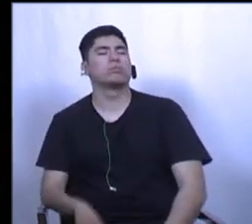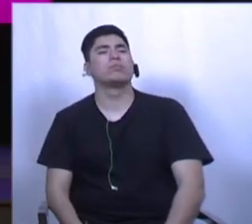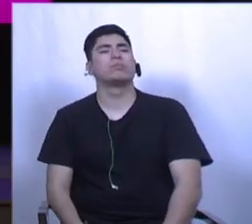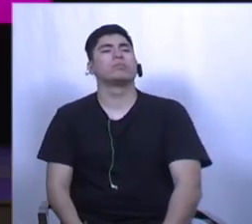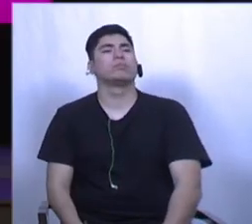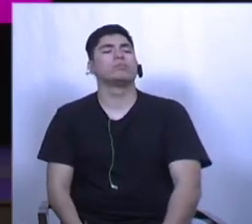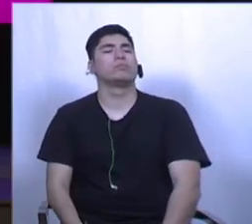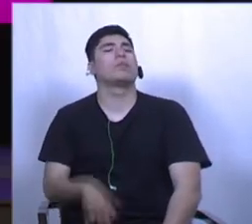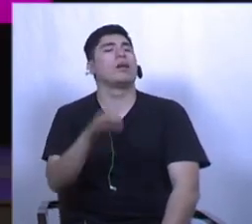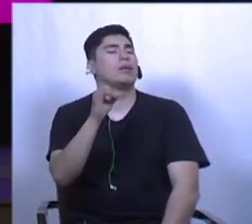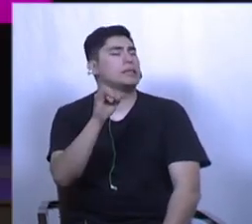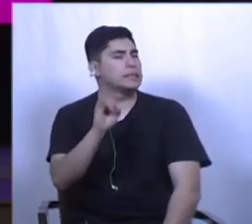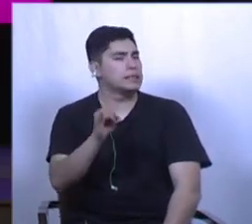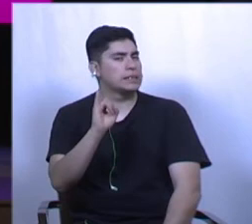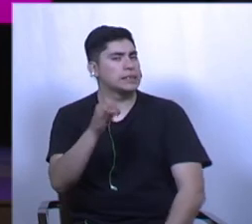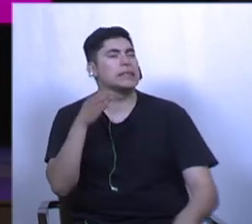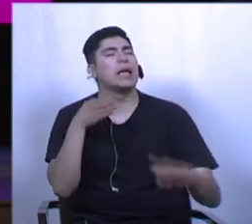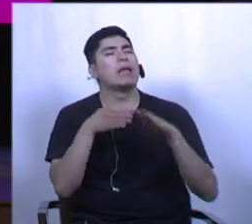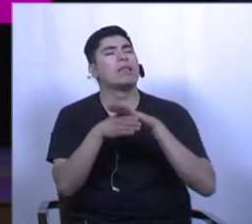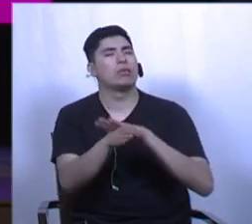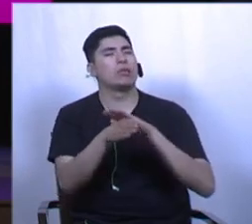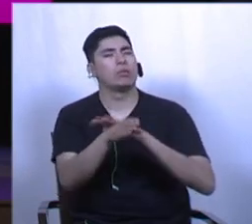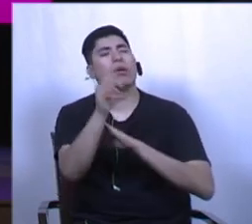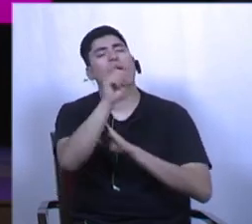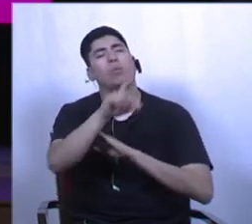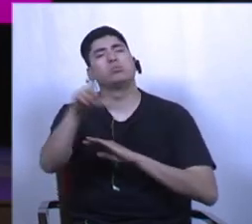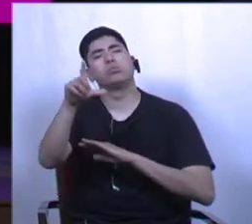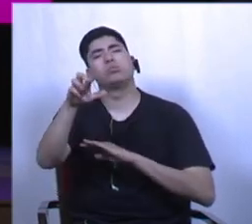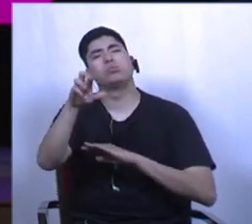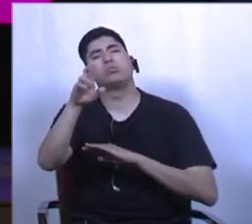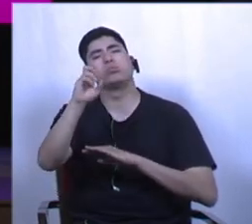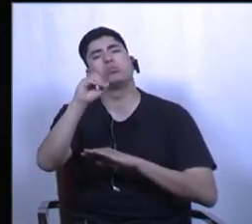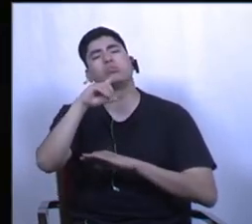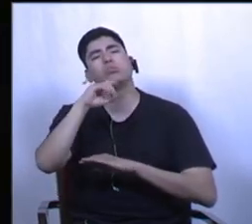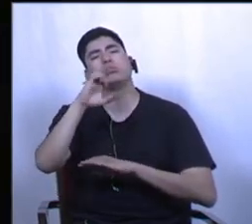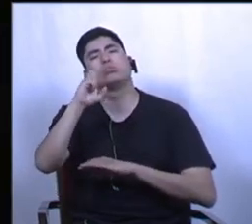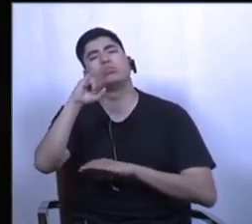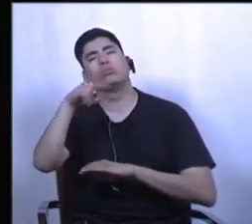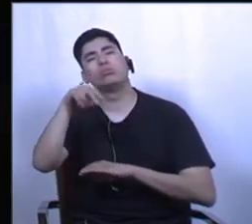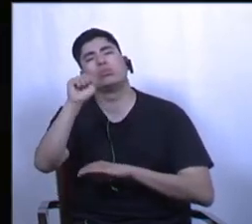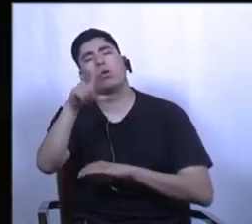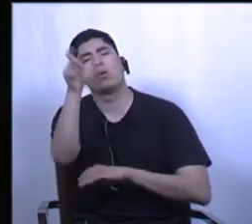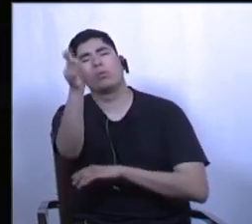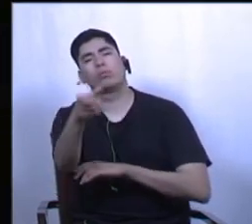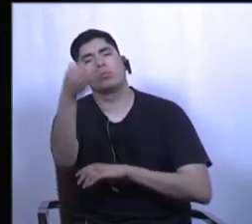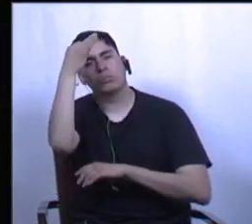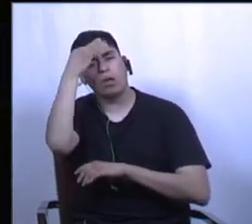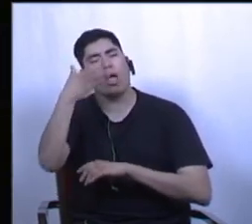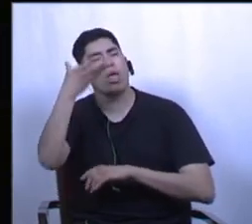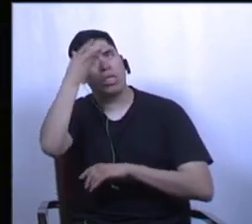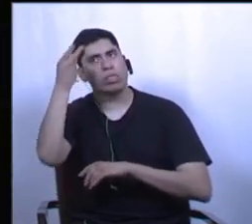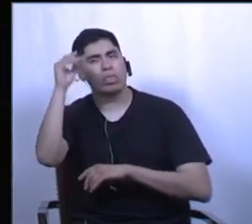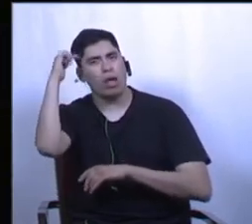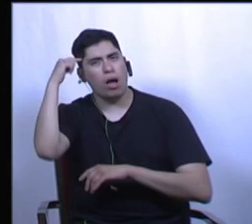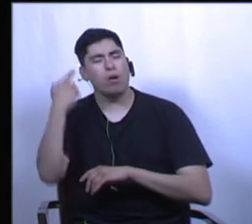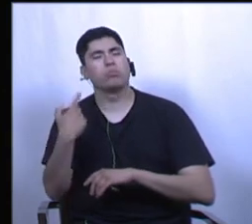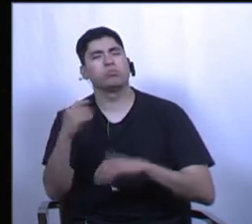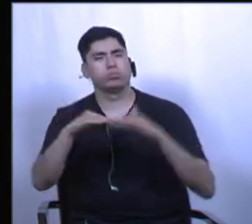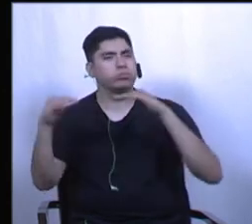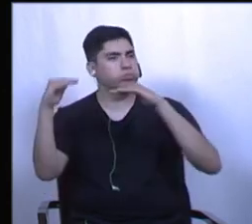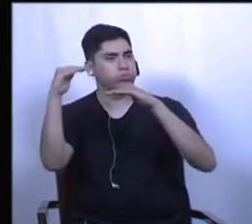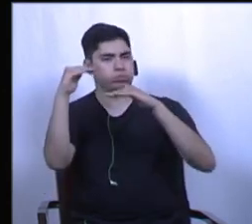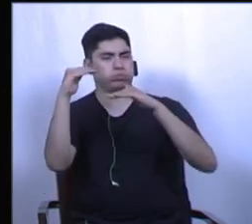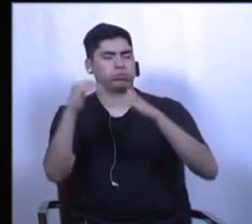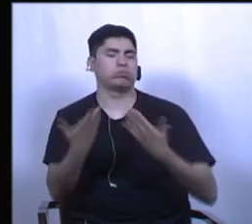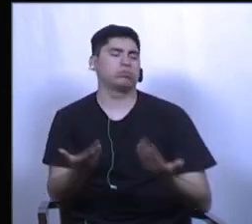Si inducimos el aumento de las proteínas de las personas con Alzheimer, vamos a mejorar los recuerdos, la sobrevivencia